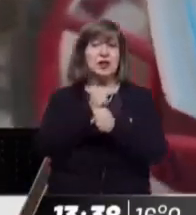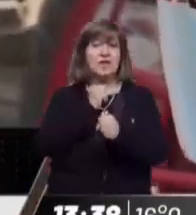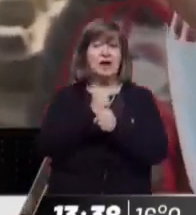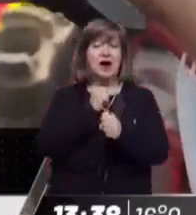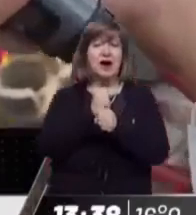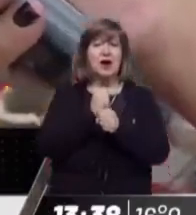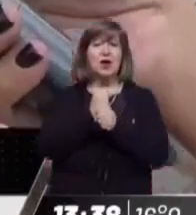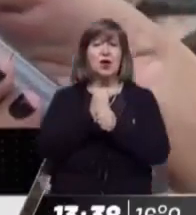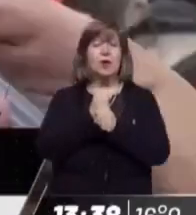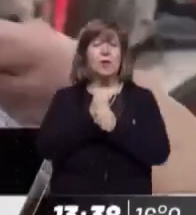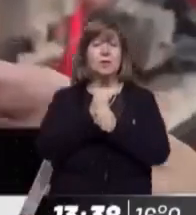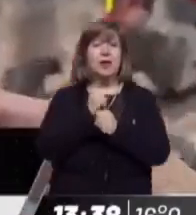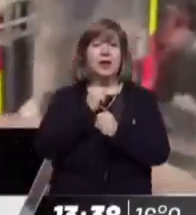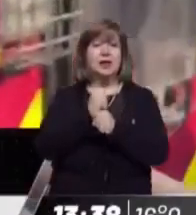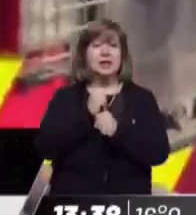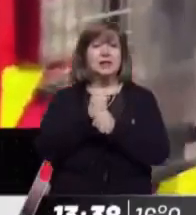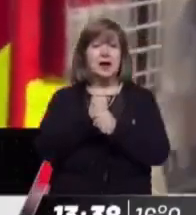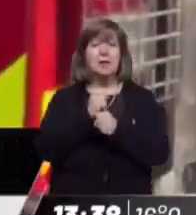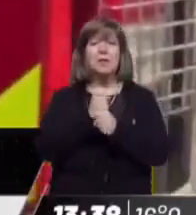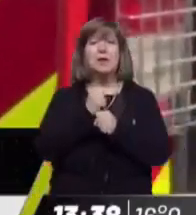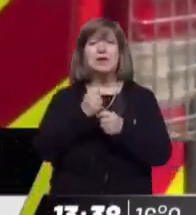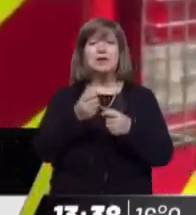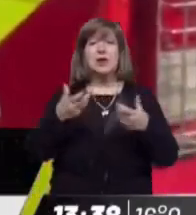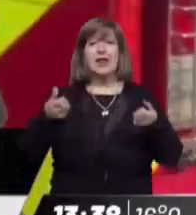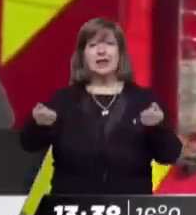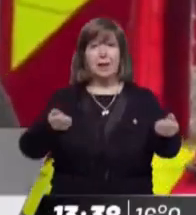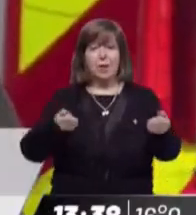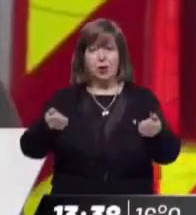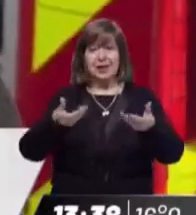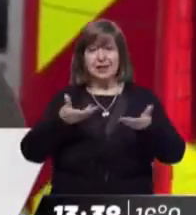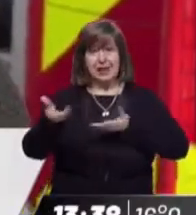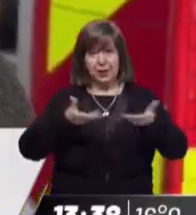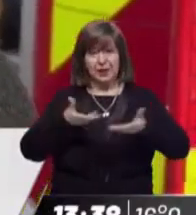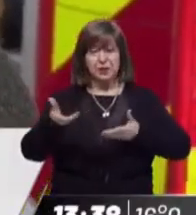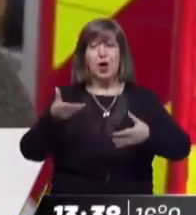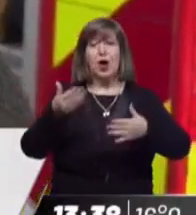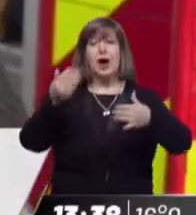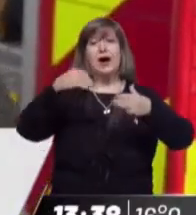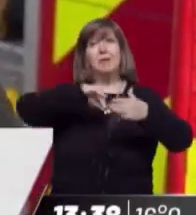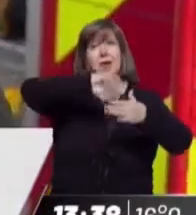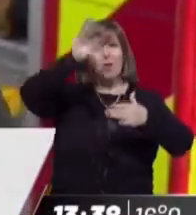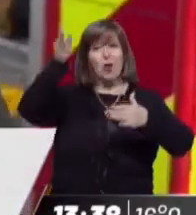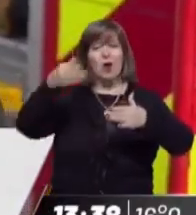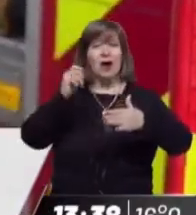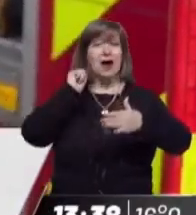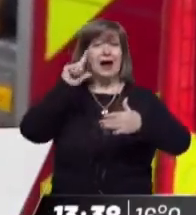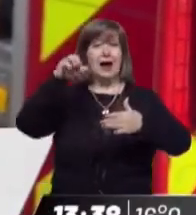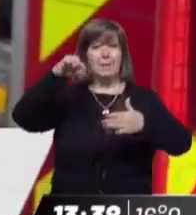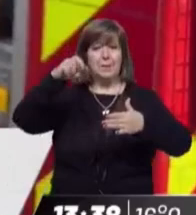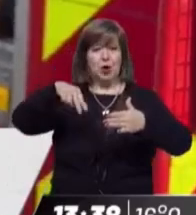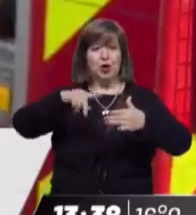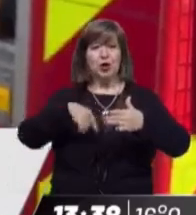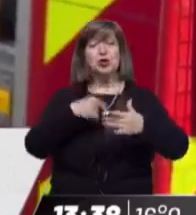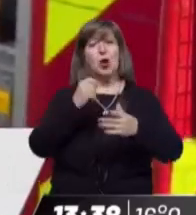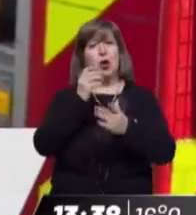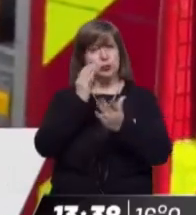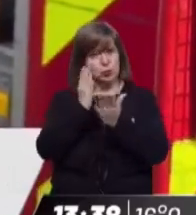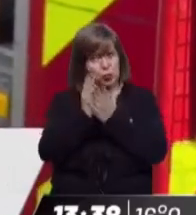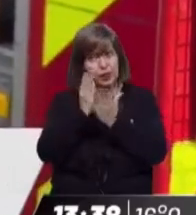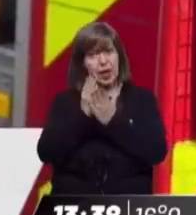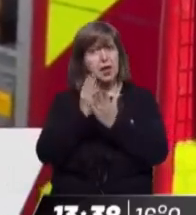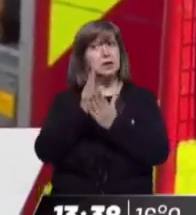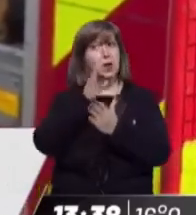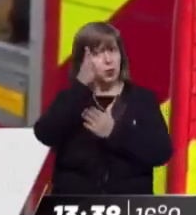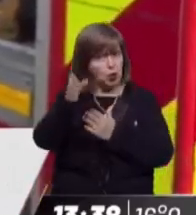en un galpón de transportes y servicios. Y bueno, también trato de estudiar, trato de capacitarme